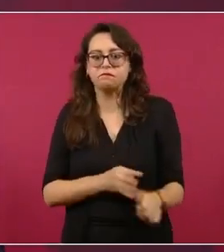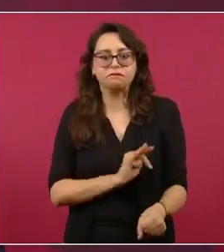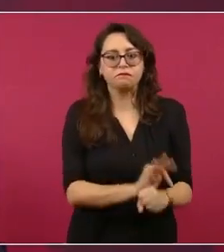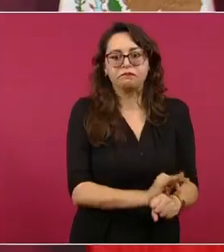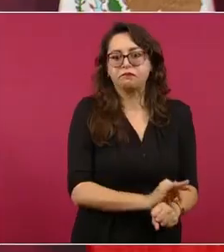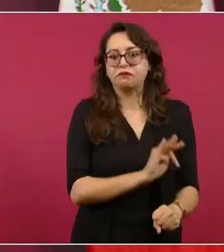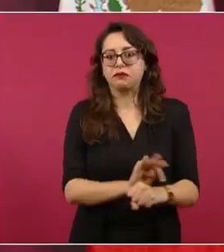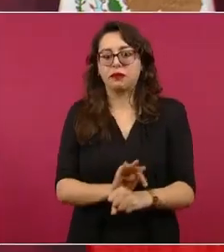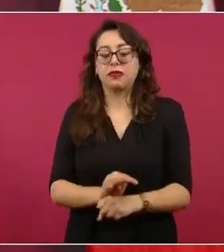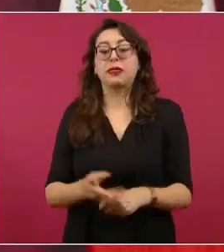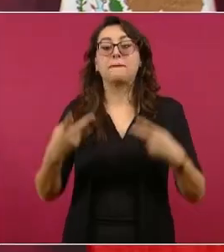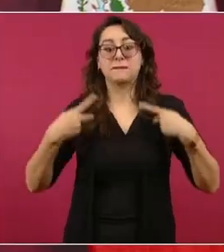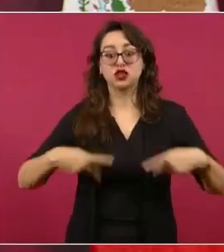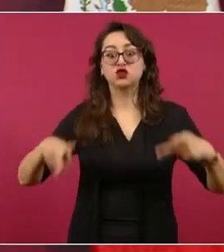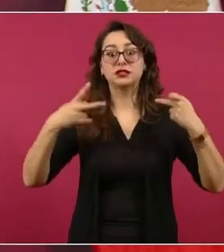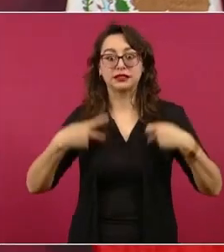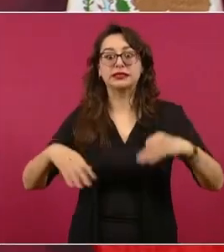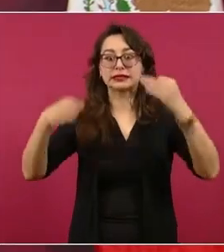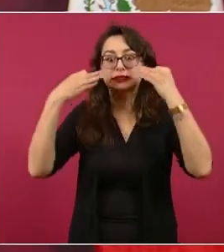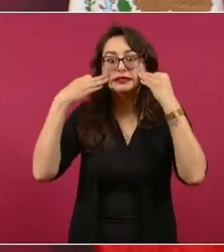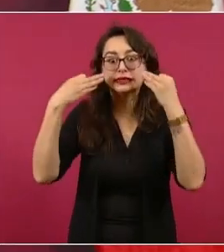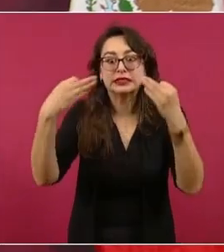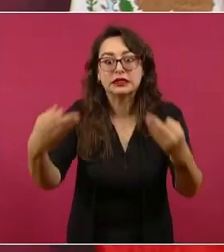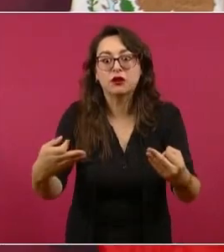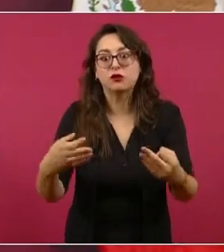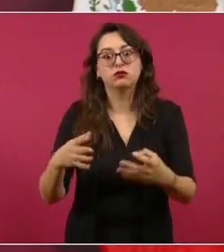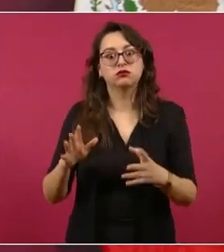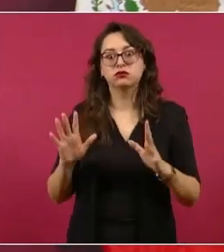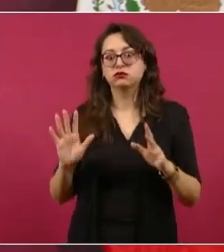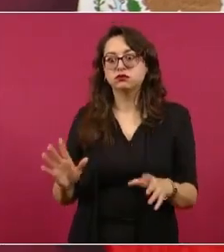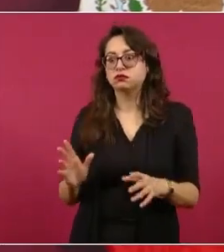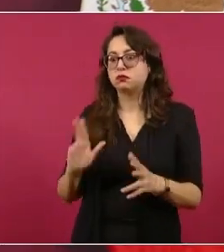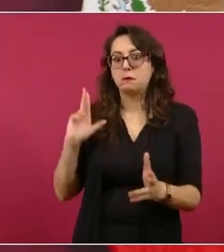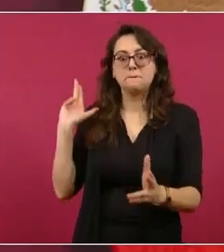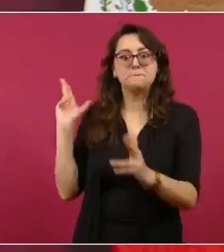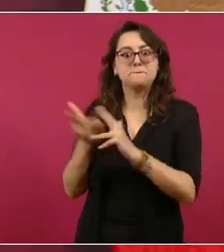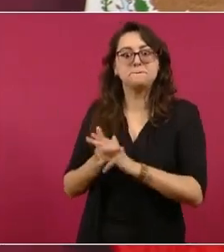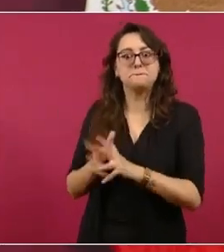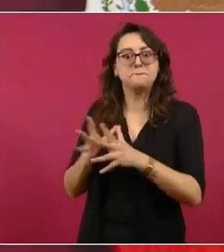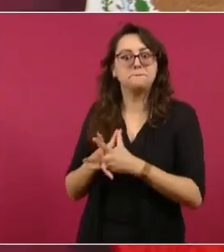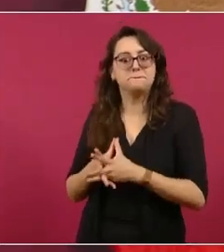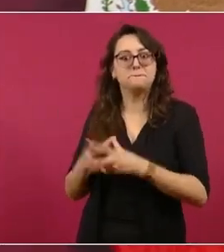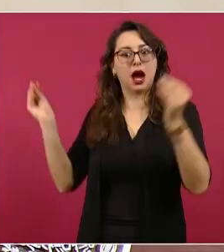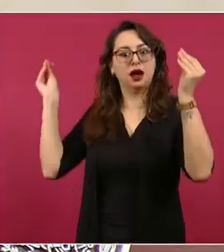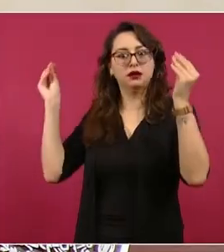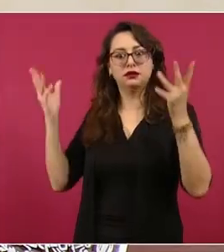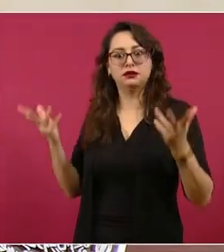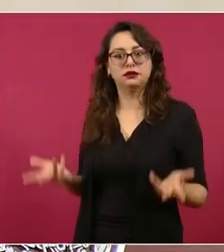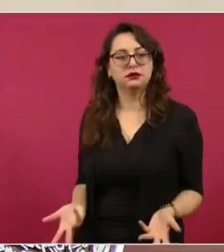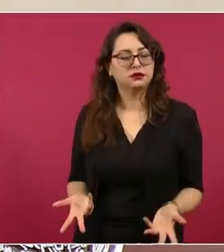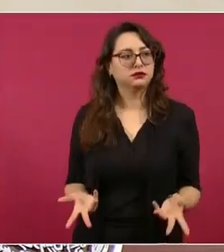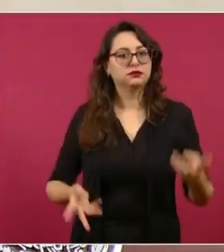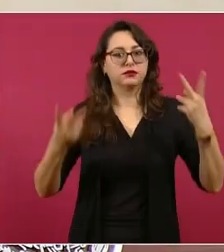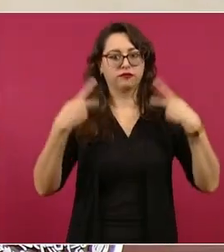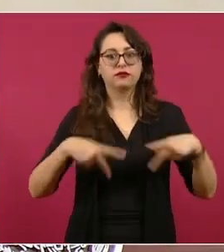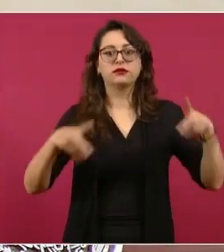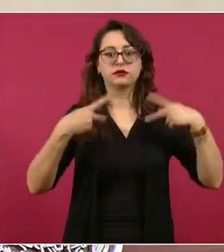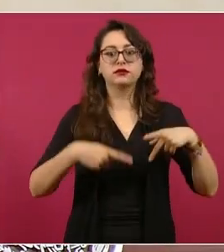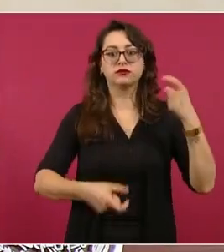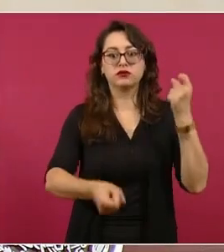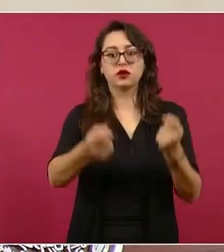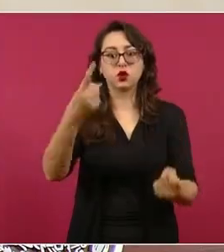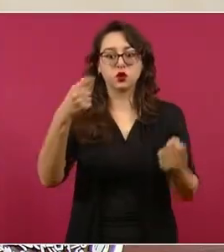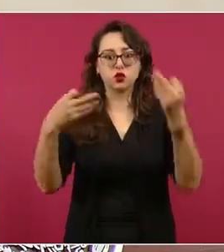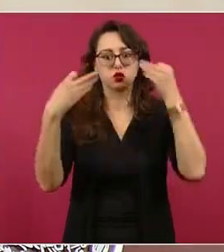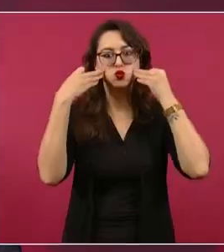han asesinado a testigos, nadie quiere hablar. Hubo un llamado